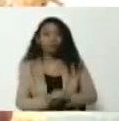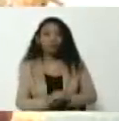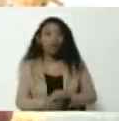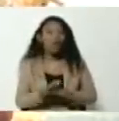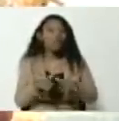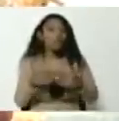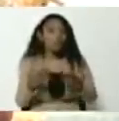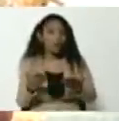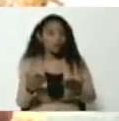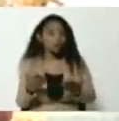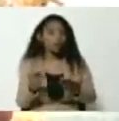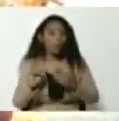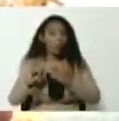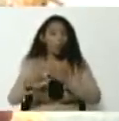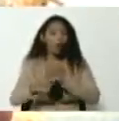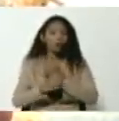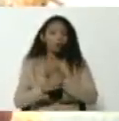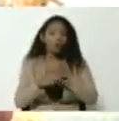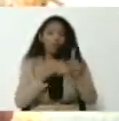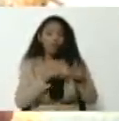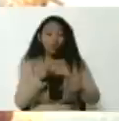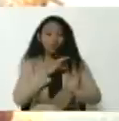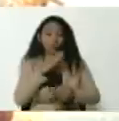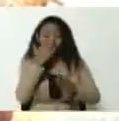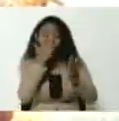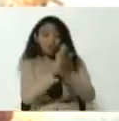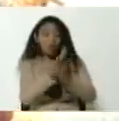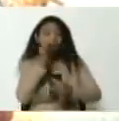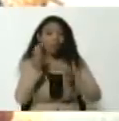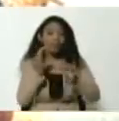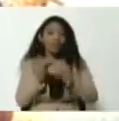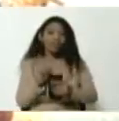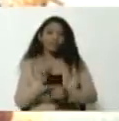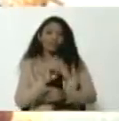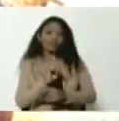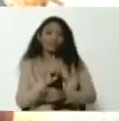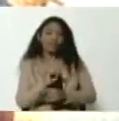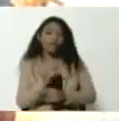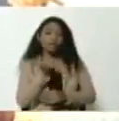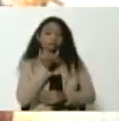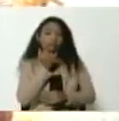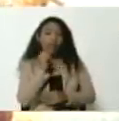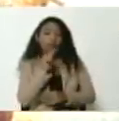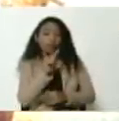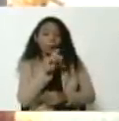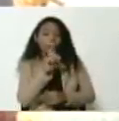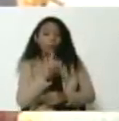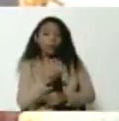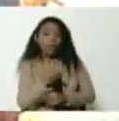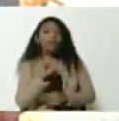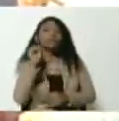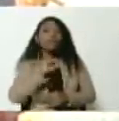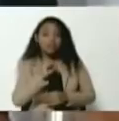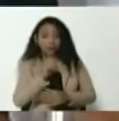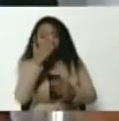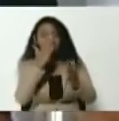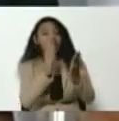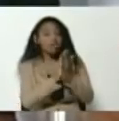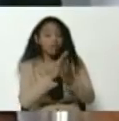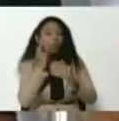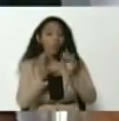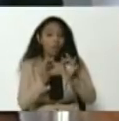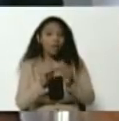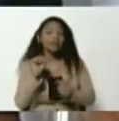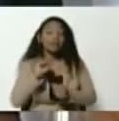a que si Juan Guaidó y estos señores no han enfrentado a la justicia, no, creo que hay un error en su pregunta. Si están enfrentando a la justicia, Juan